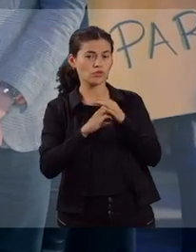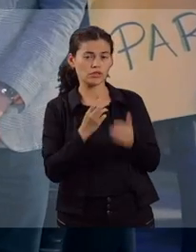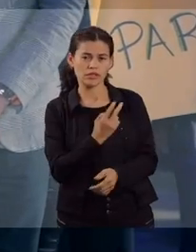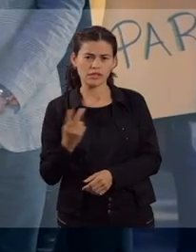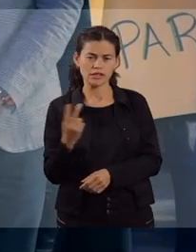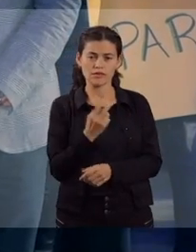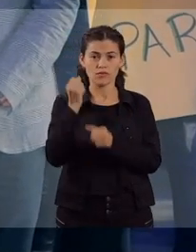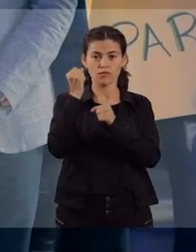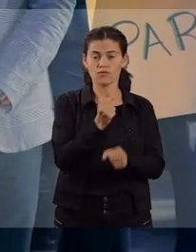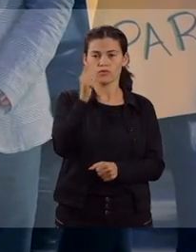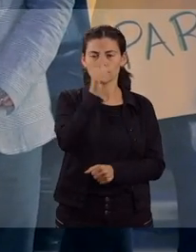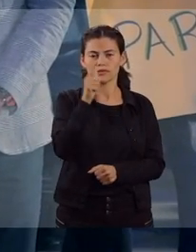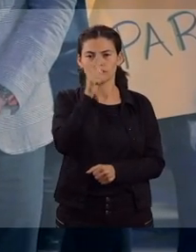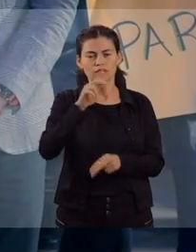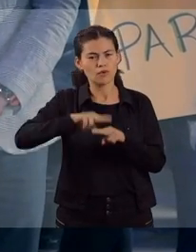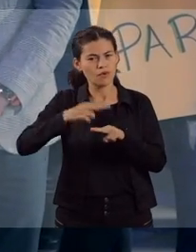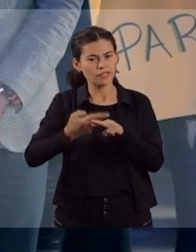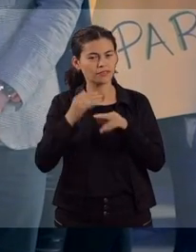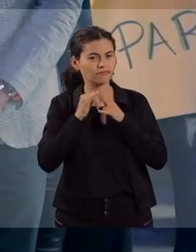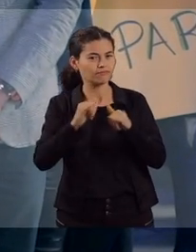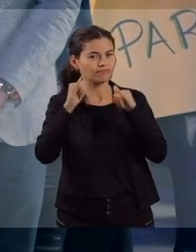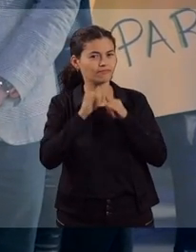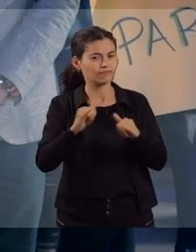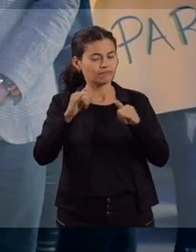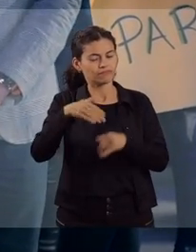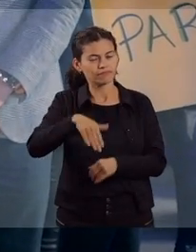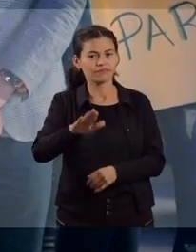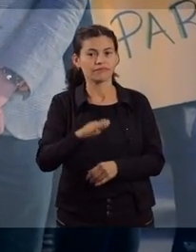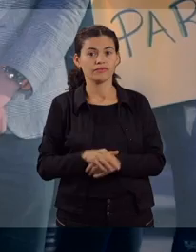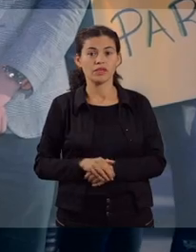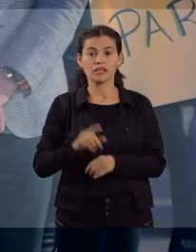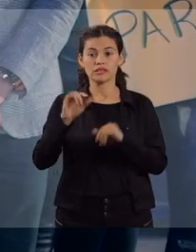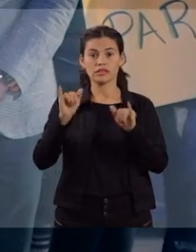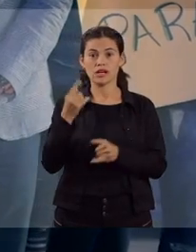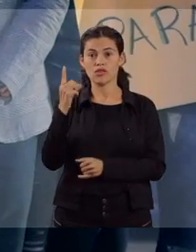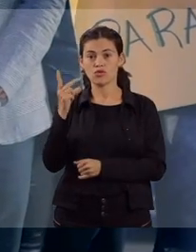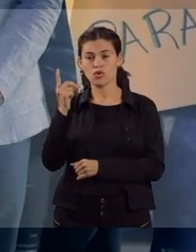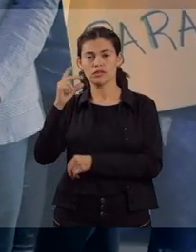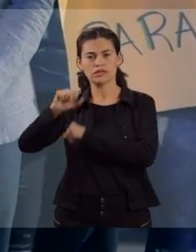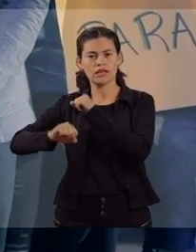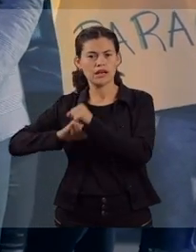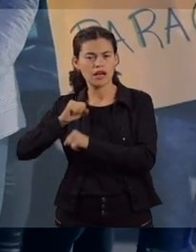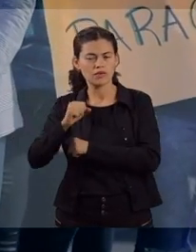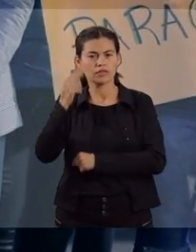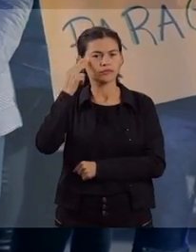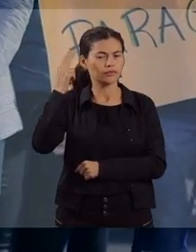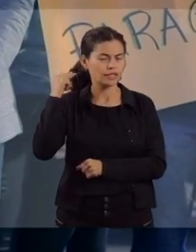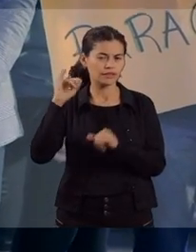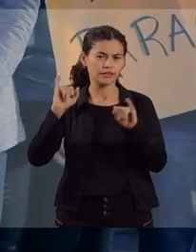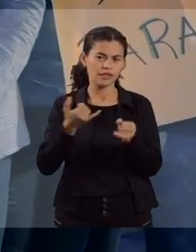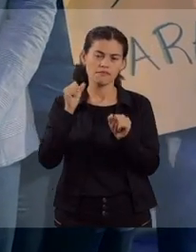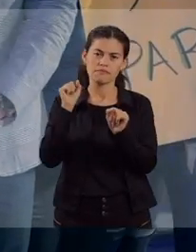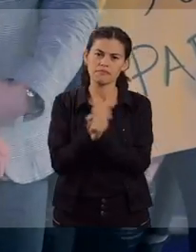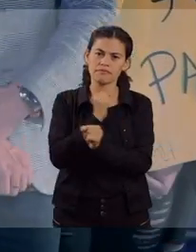Fundación estamos listos para encarar una nueva campaña junto a todos ustedes. En estos 12 años pasamos por muchos momentos, tuvimos muchas